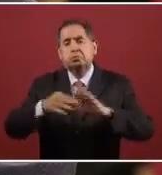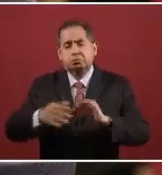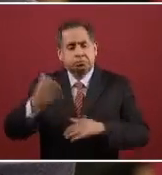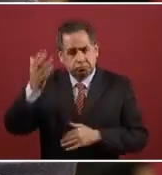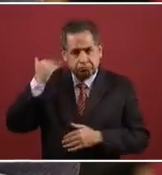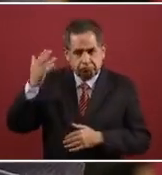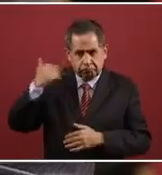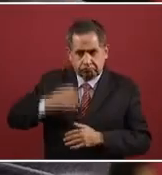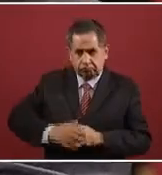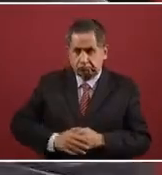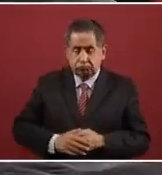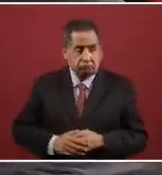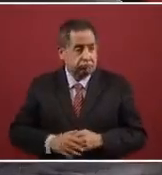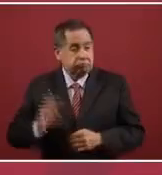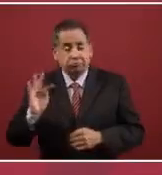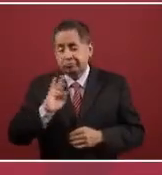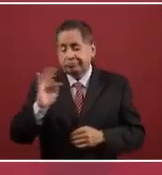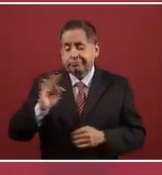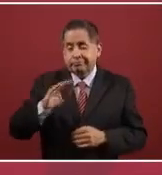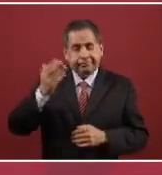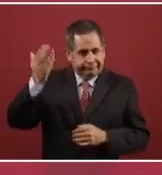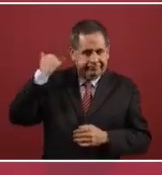Solo si había un hecho